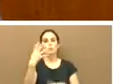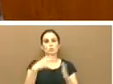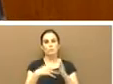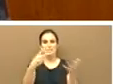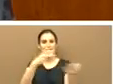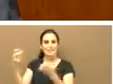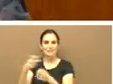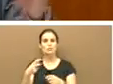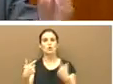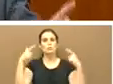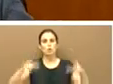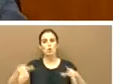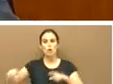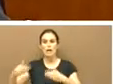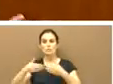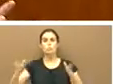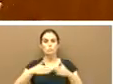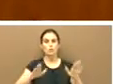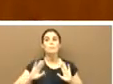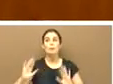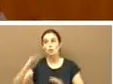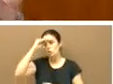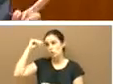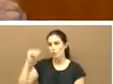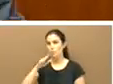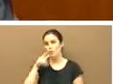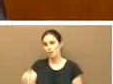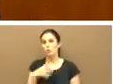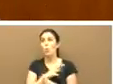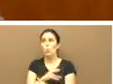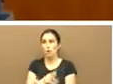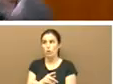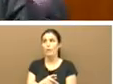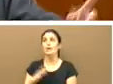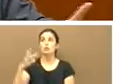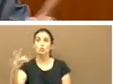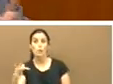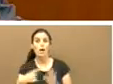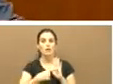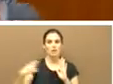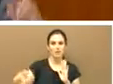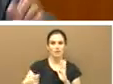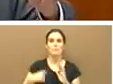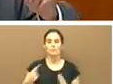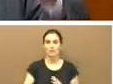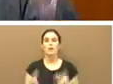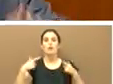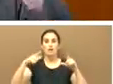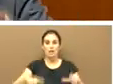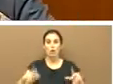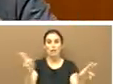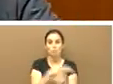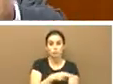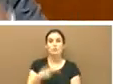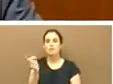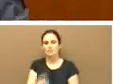locales. Se olvidó contar, porque esto es un juego de suma y resta, todos los negocios que están cerrando y todos los empleos que ya